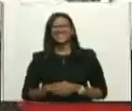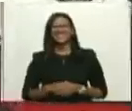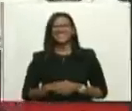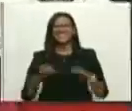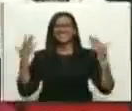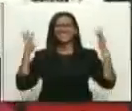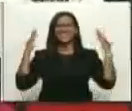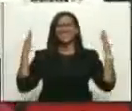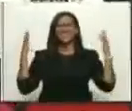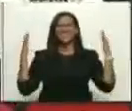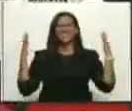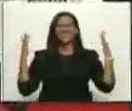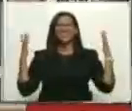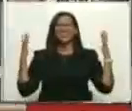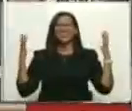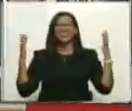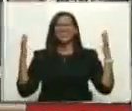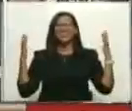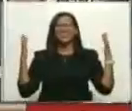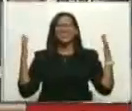¿Ah?